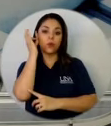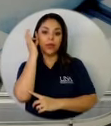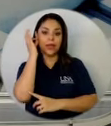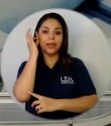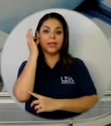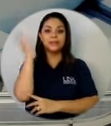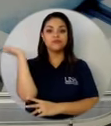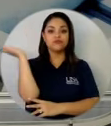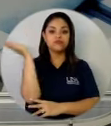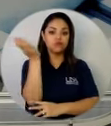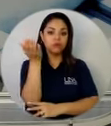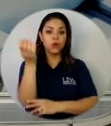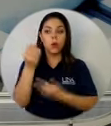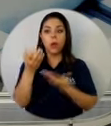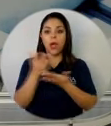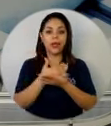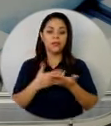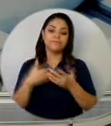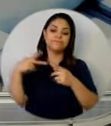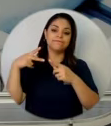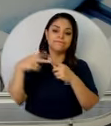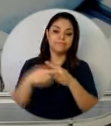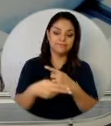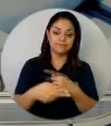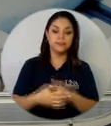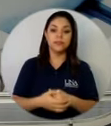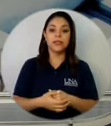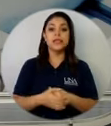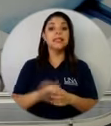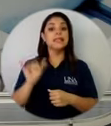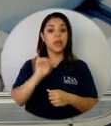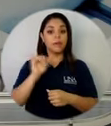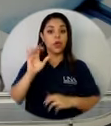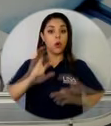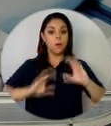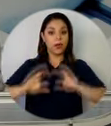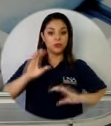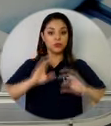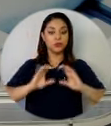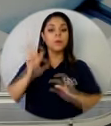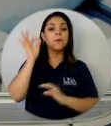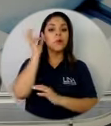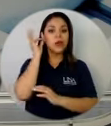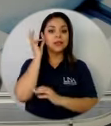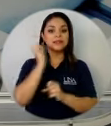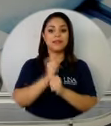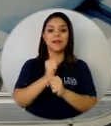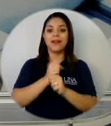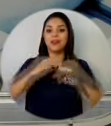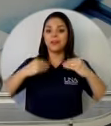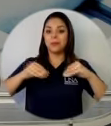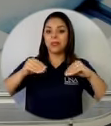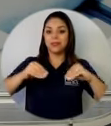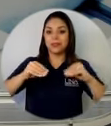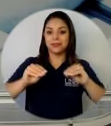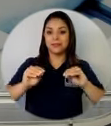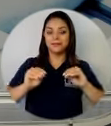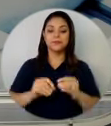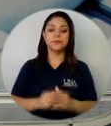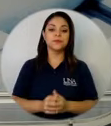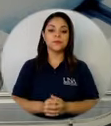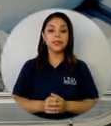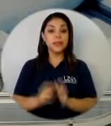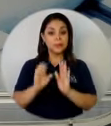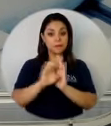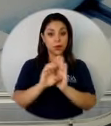están a cargo de tareas de las mujeres. Y el sector comercio también, muchas mujeres trabajan en ventas y por